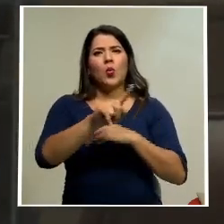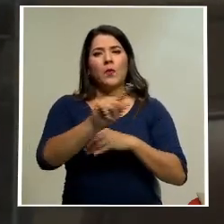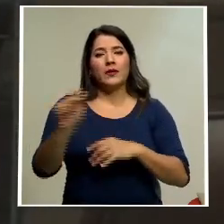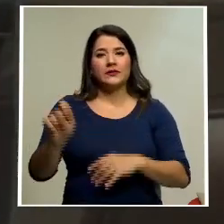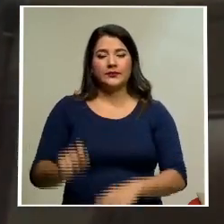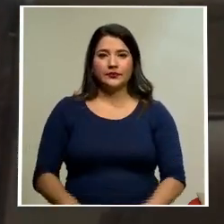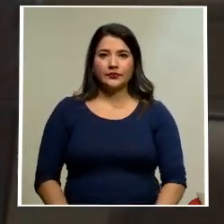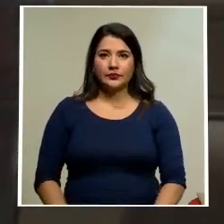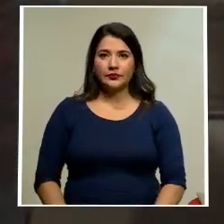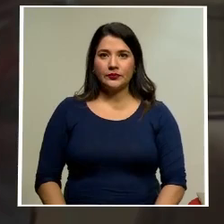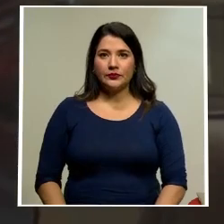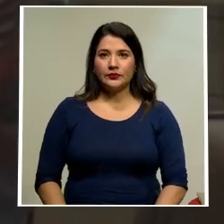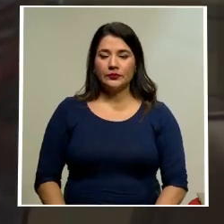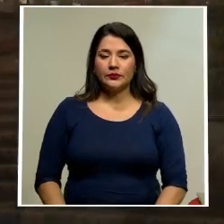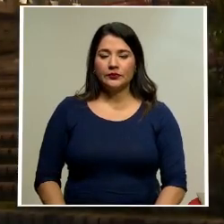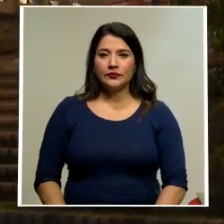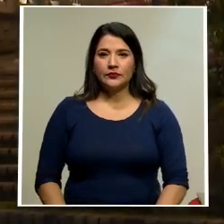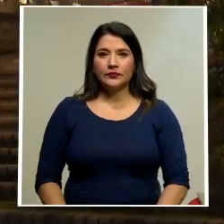mes.